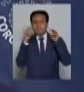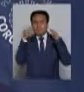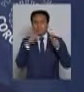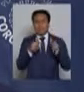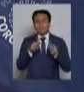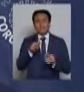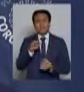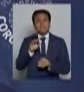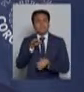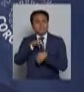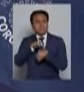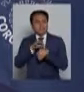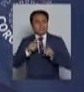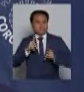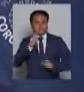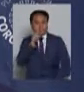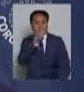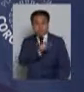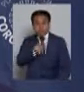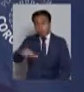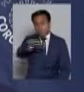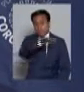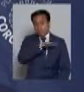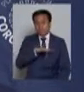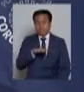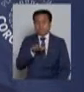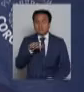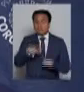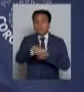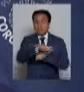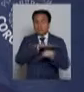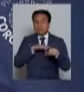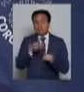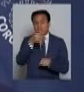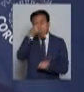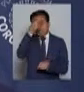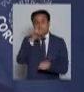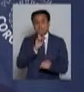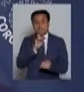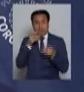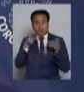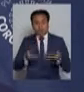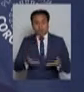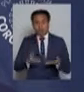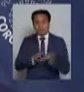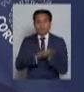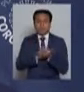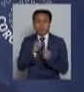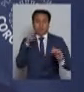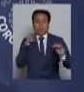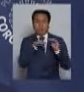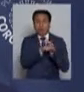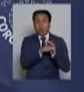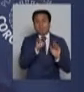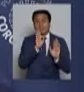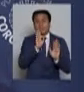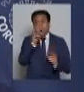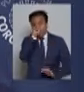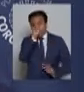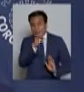en el sentido de que estas personas, independientes de su situación clínica en este momento, pueden estar hospitalizadas o no,